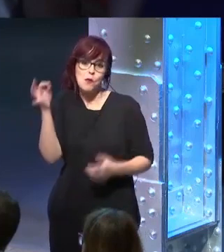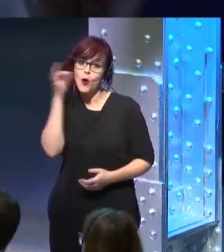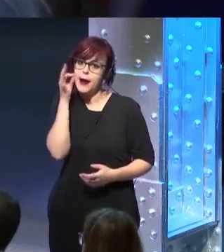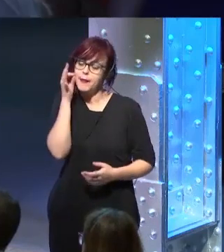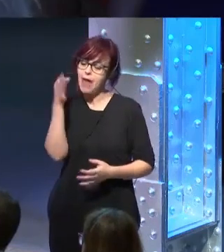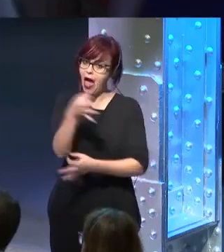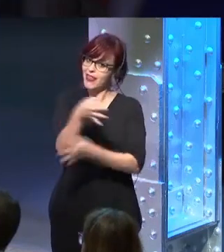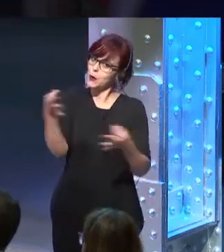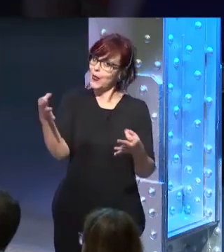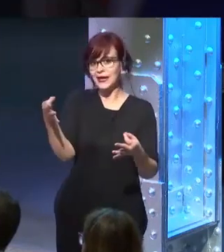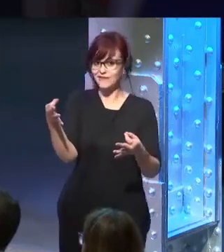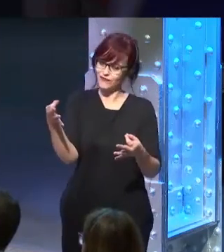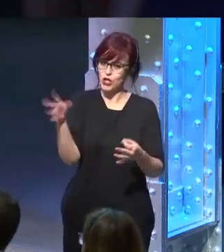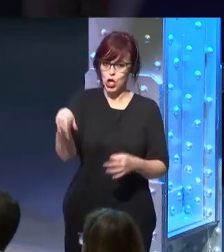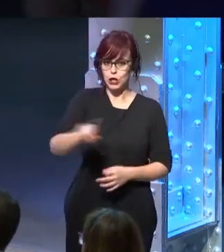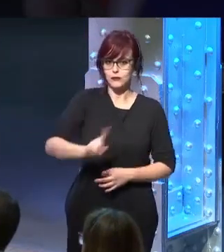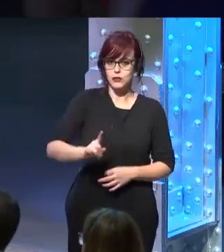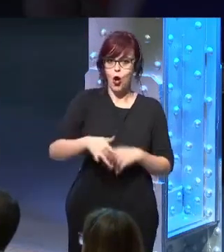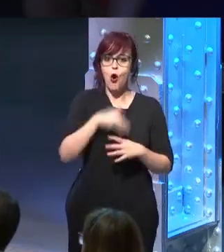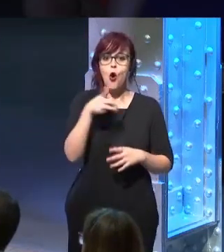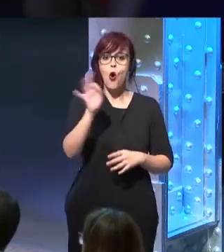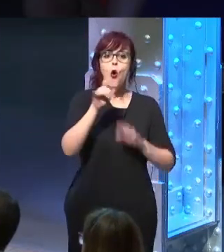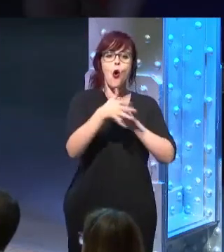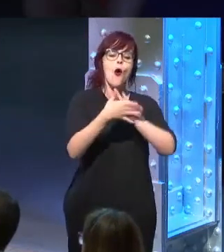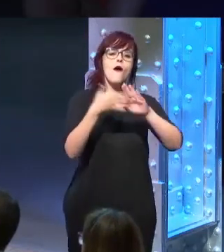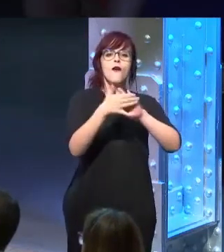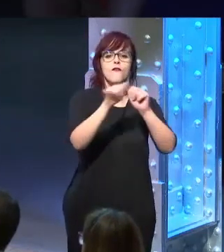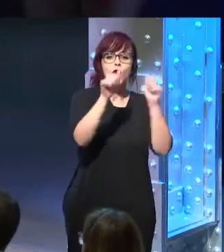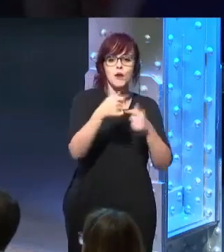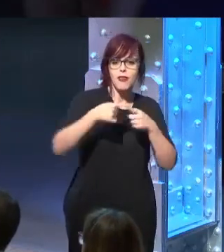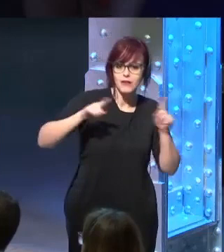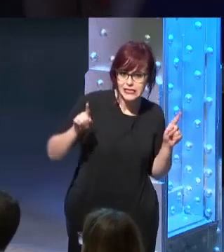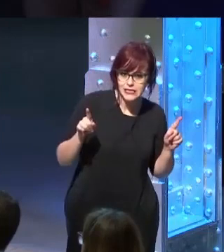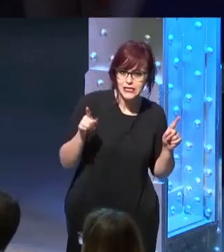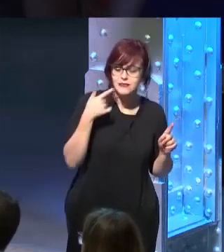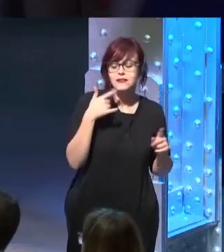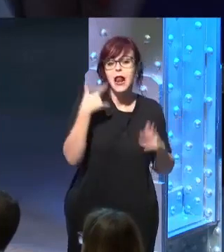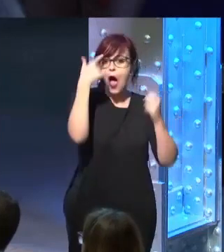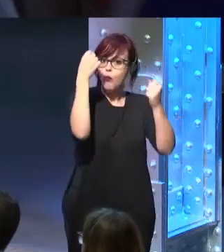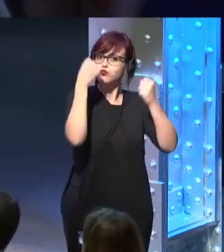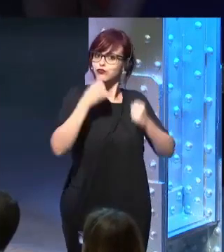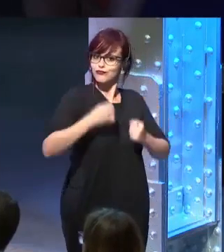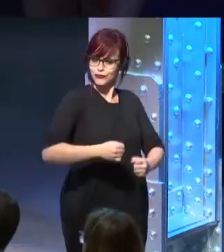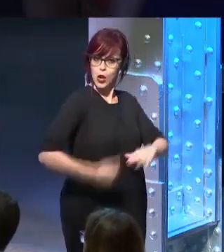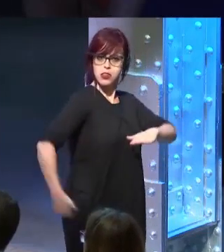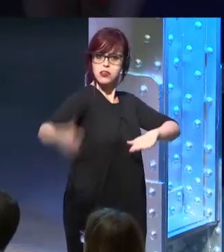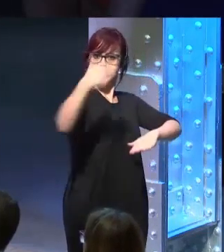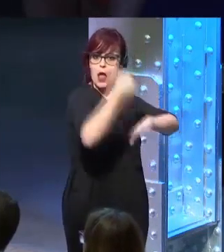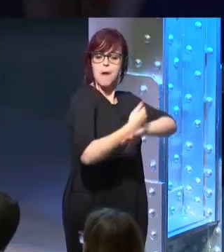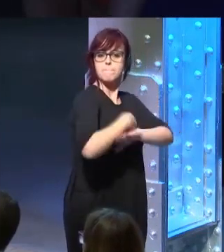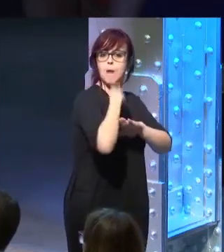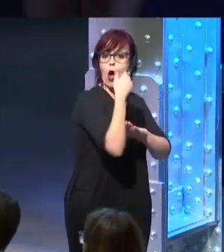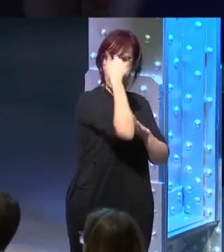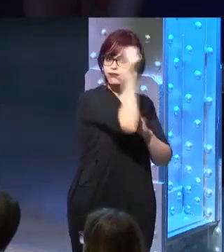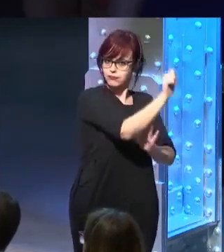adecuada. O, por decirlo de otra manera, la autoridad reposaba únicamente en la voz de los